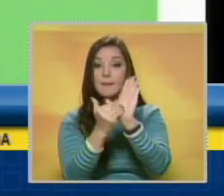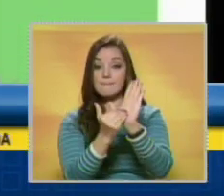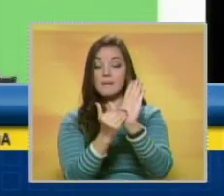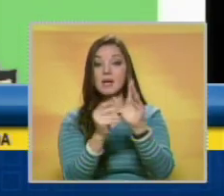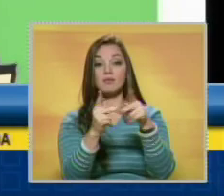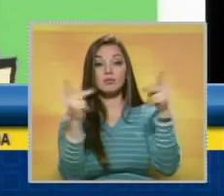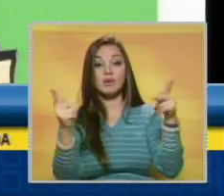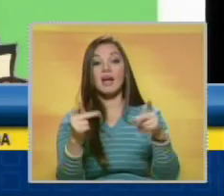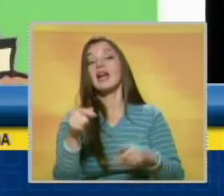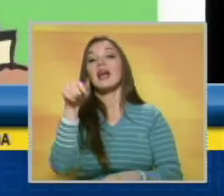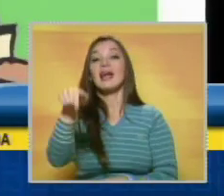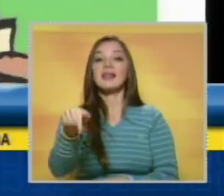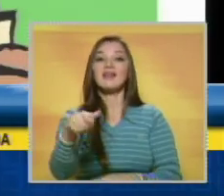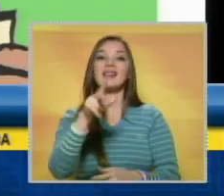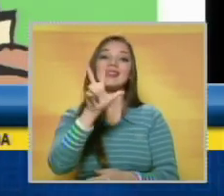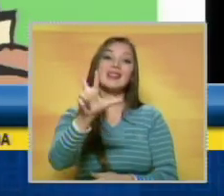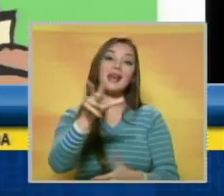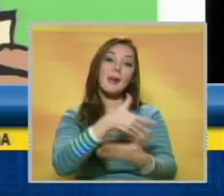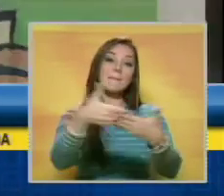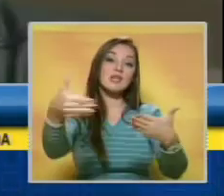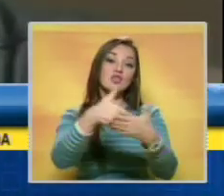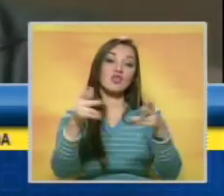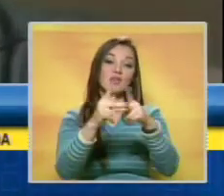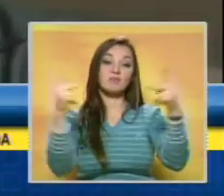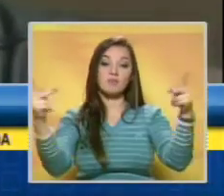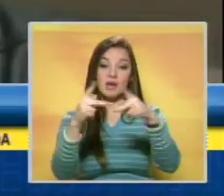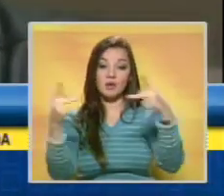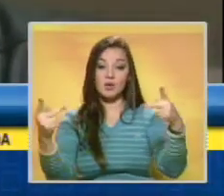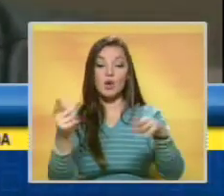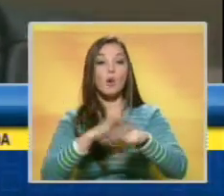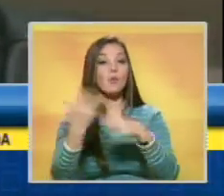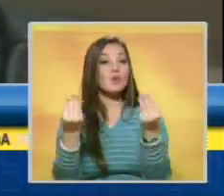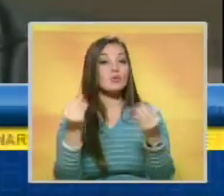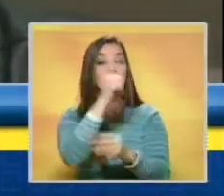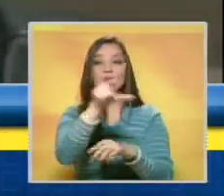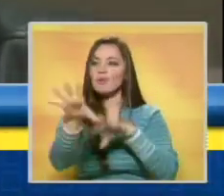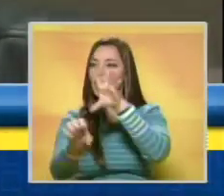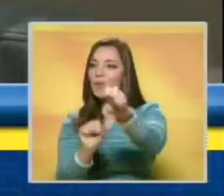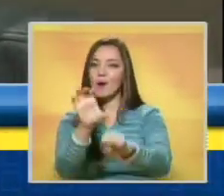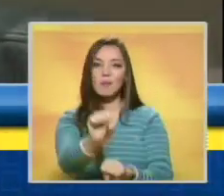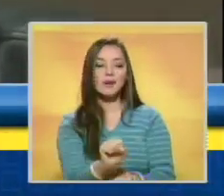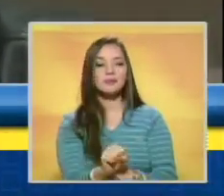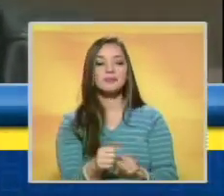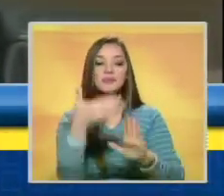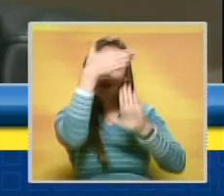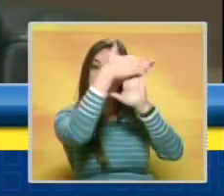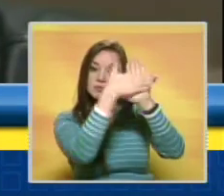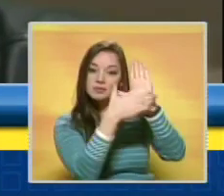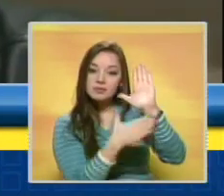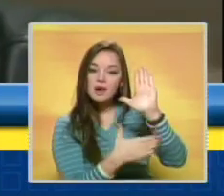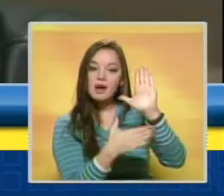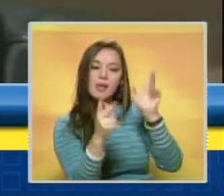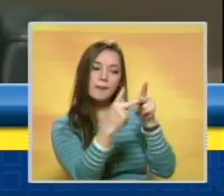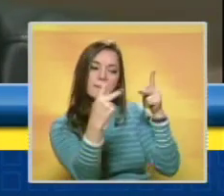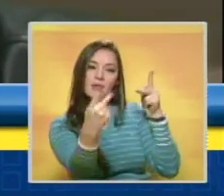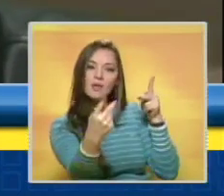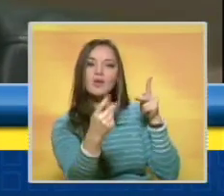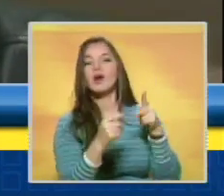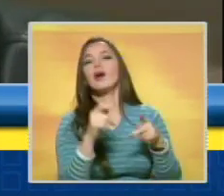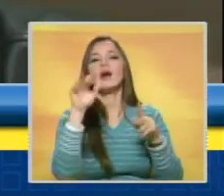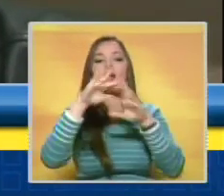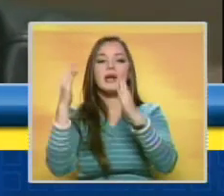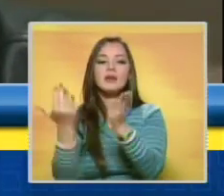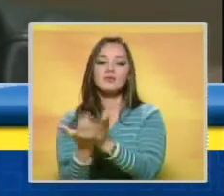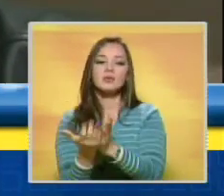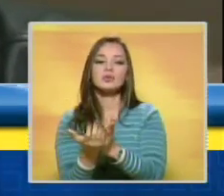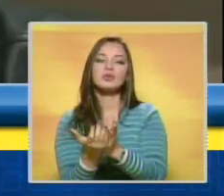con más de 3 millones de ejemplares. Una portada que es la nuestra, no la que el mundo quería que nosotros produjéramos, sino